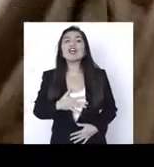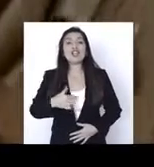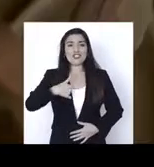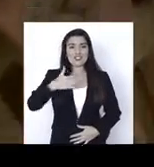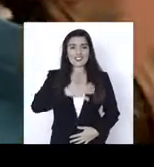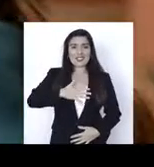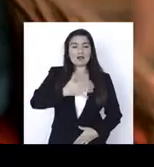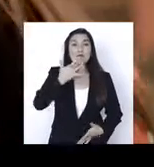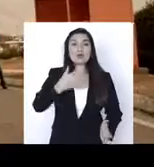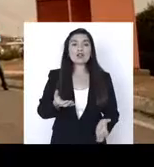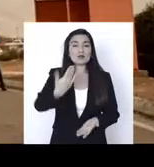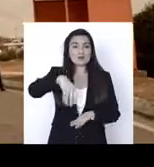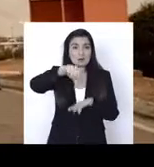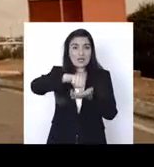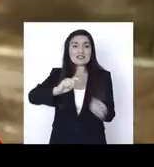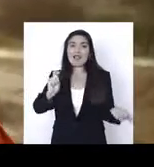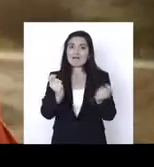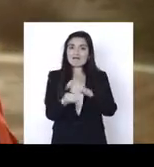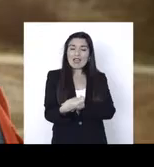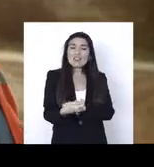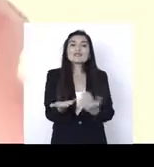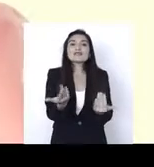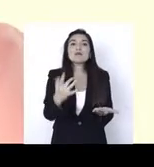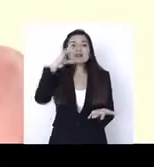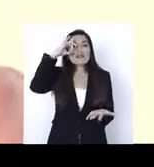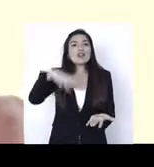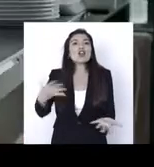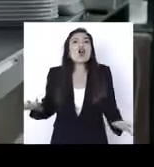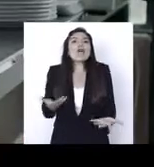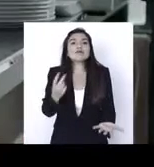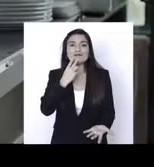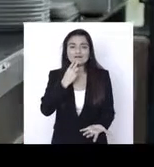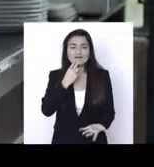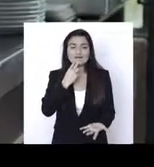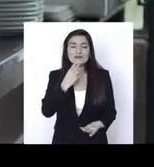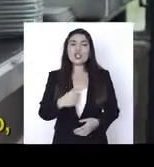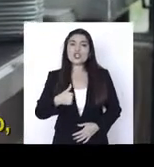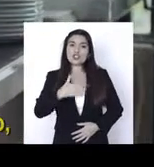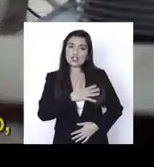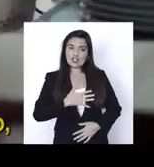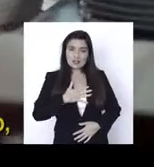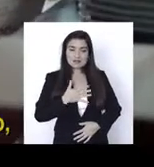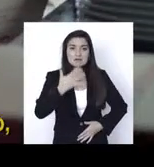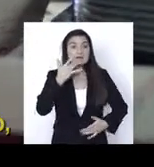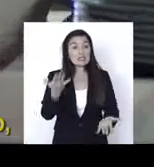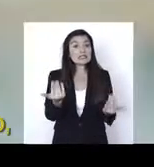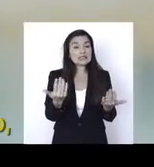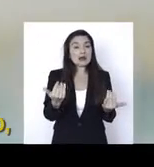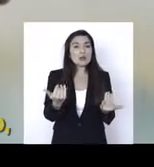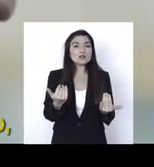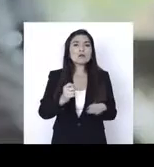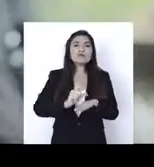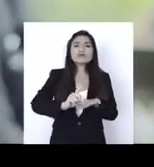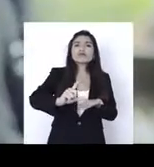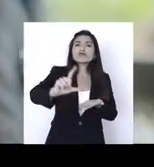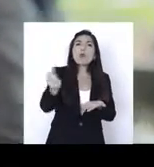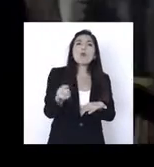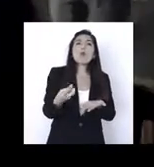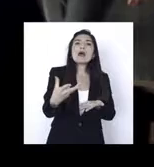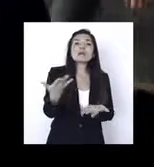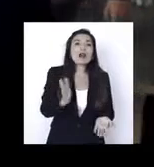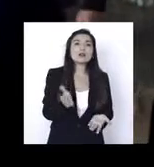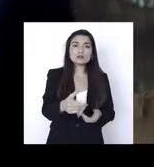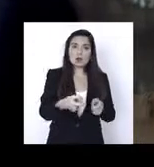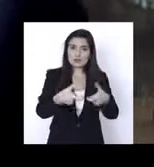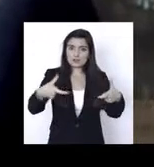quiero, porque nuestro país ha cambiado y necesitamos saber cómo hemos vivido. Yo quiero, porque es necesario saber cuánto hemos progresado para seguir